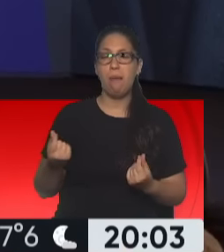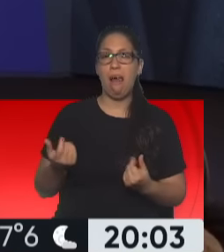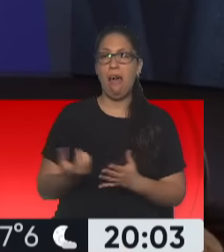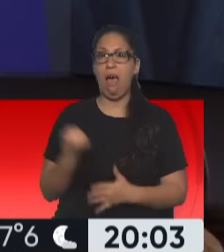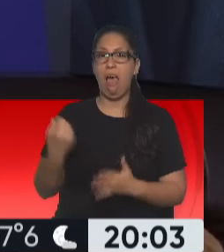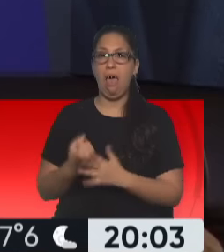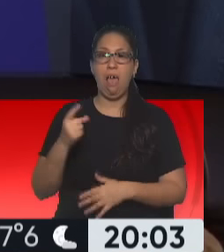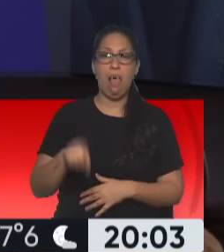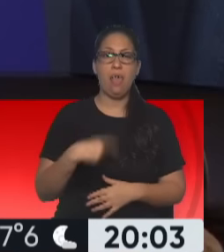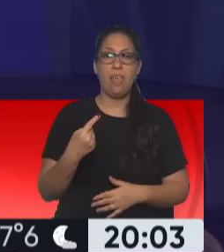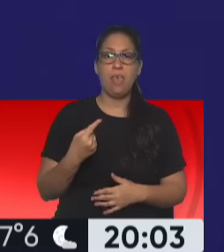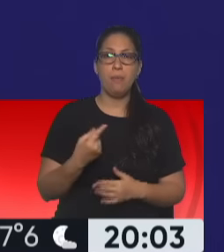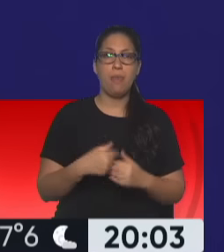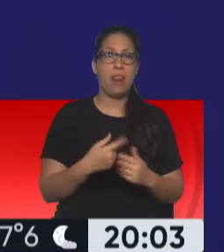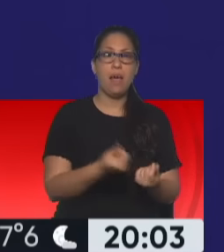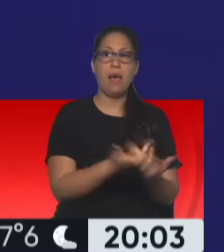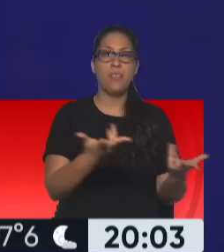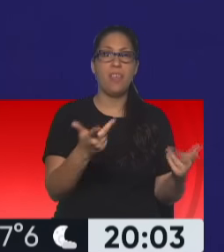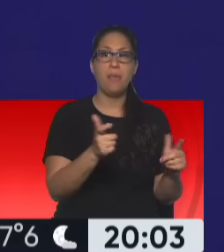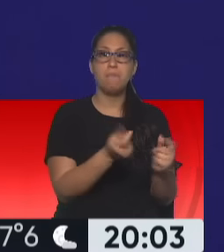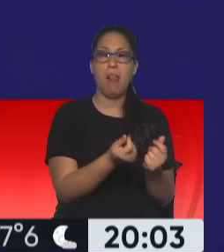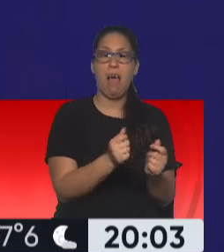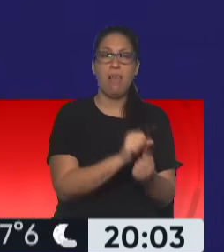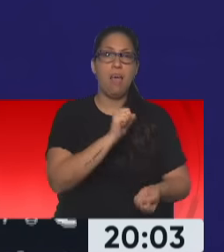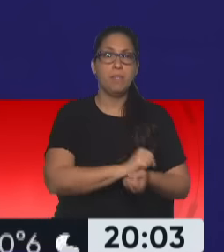que generan crecimiento endógeno de la cantidad de dinero,